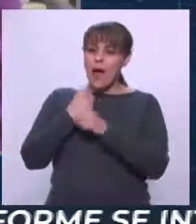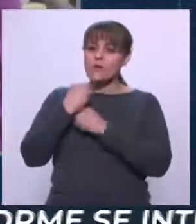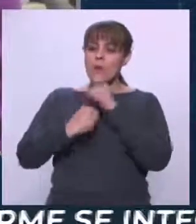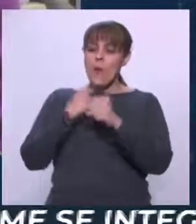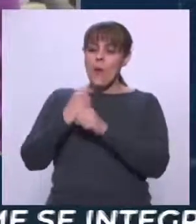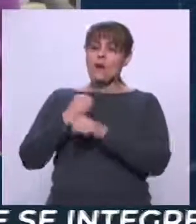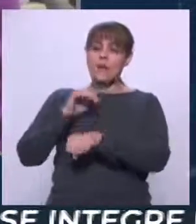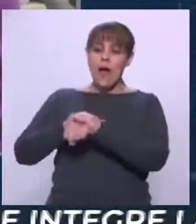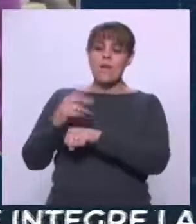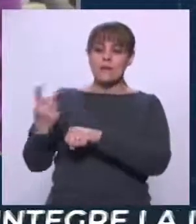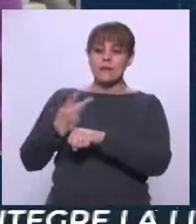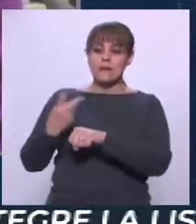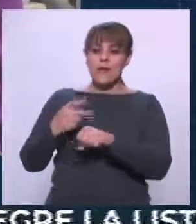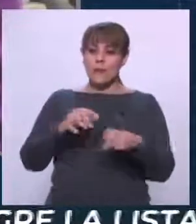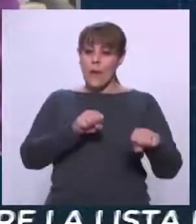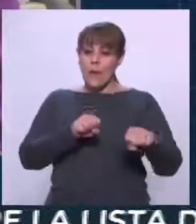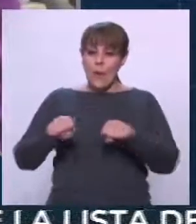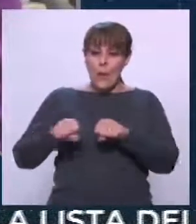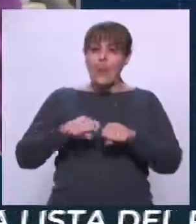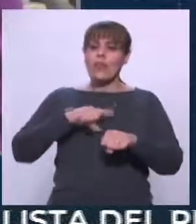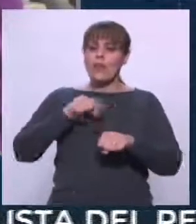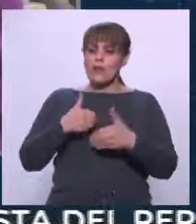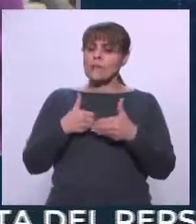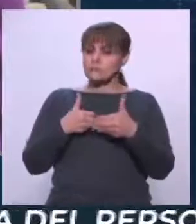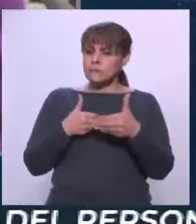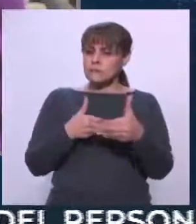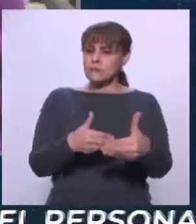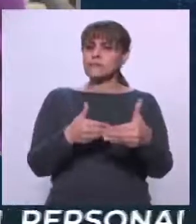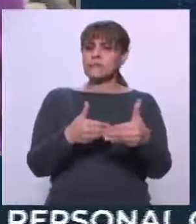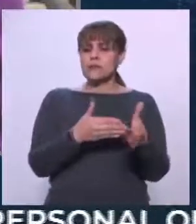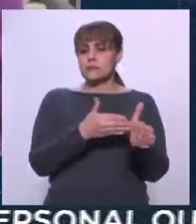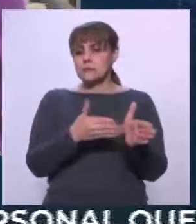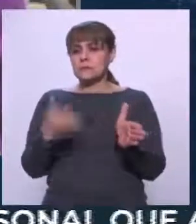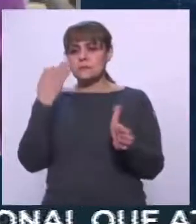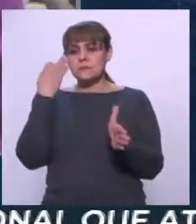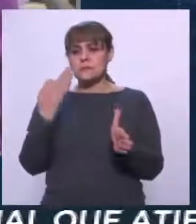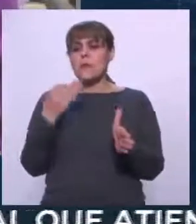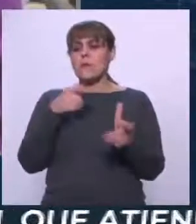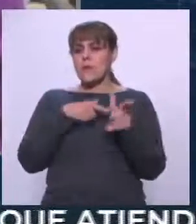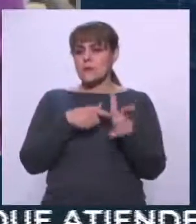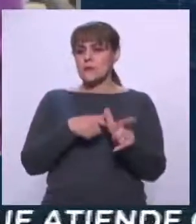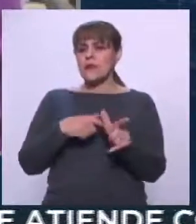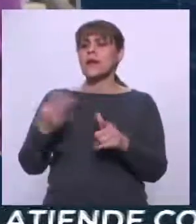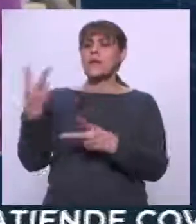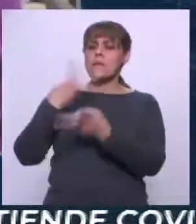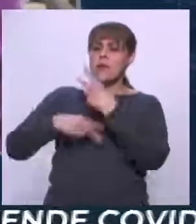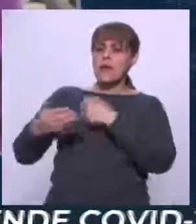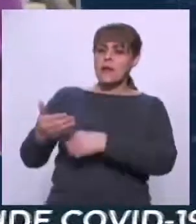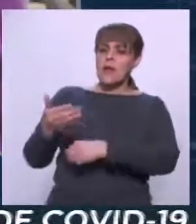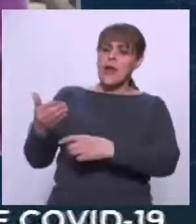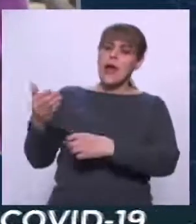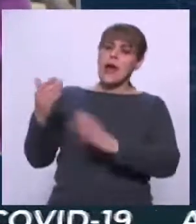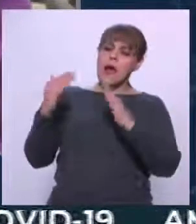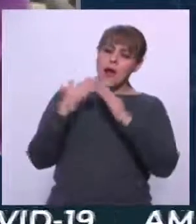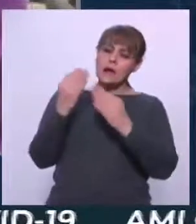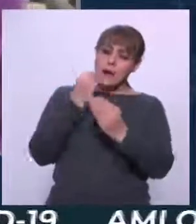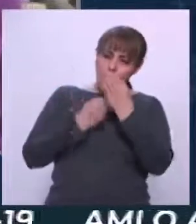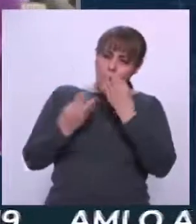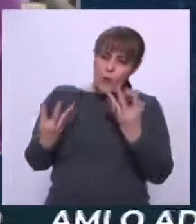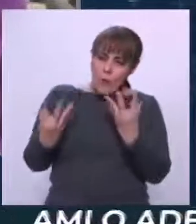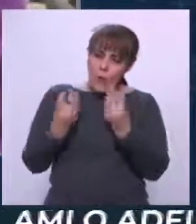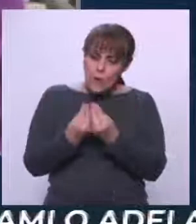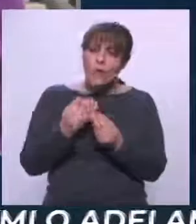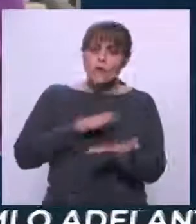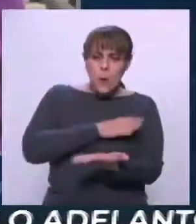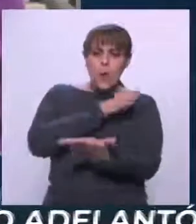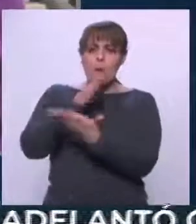del terremoto, porque nos seguimos viendo, venía a comer a la casa, fui a su